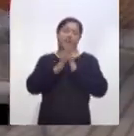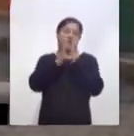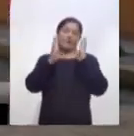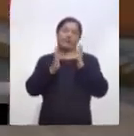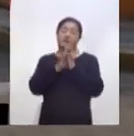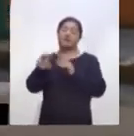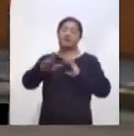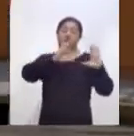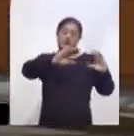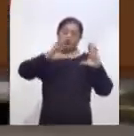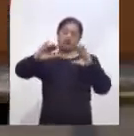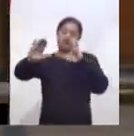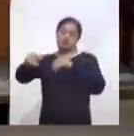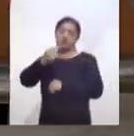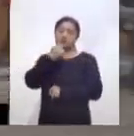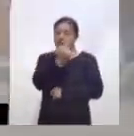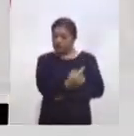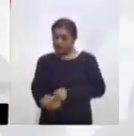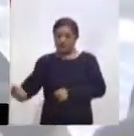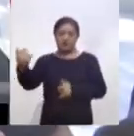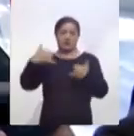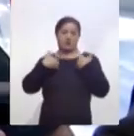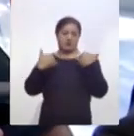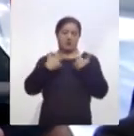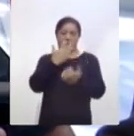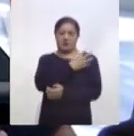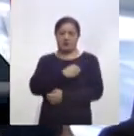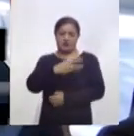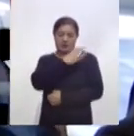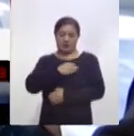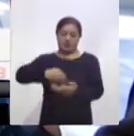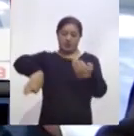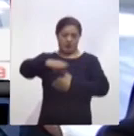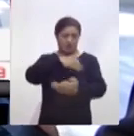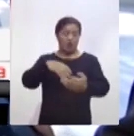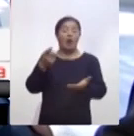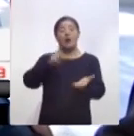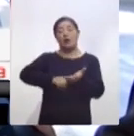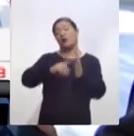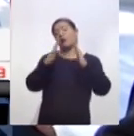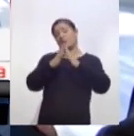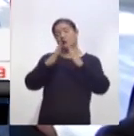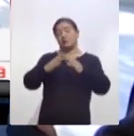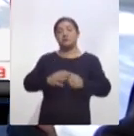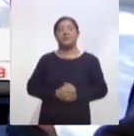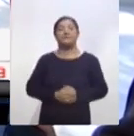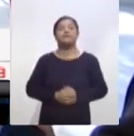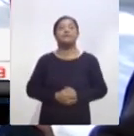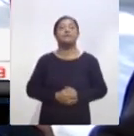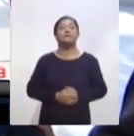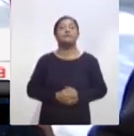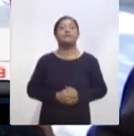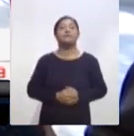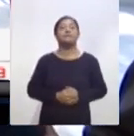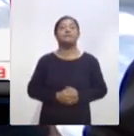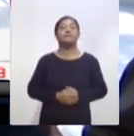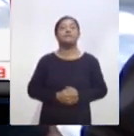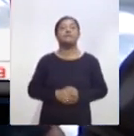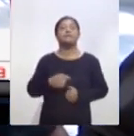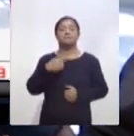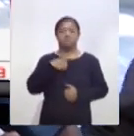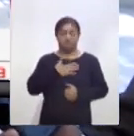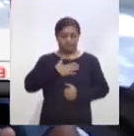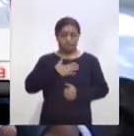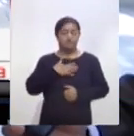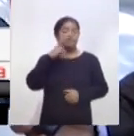proceso de enseñanza-aprendizaje de sus hijos en el hogar. Pudimos visualizar que en el caso de